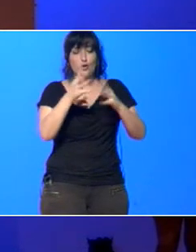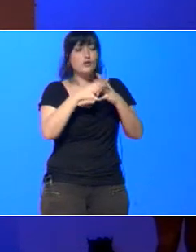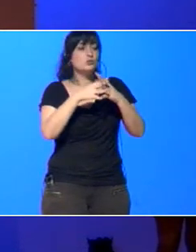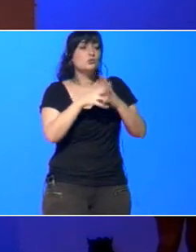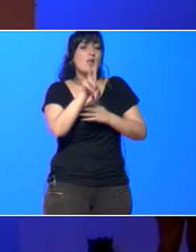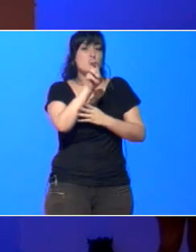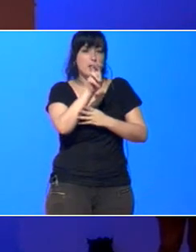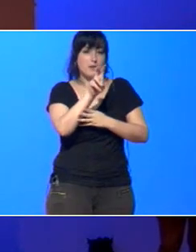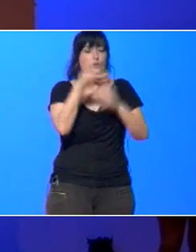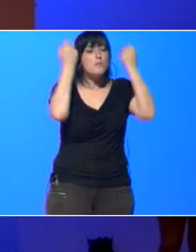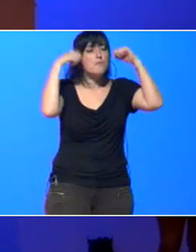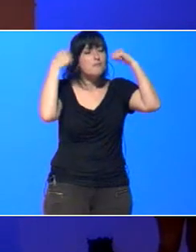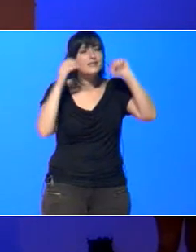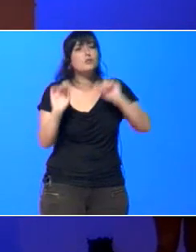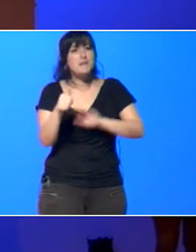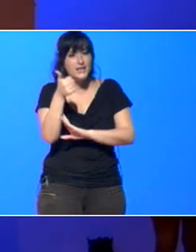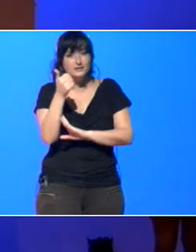situacional. Y eso es magnífico.